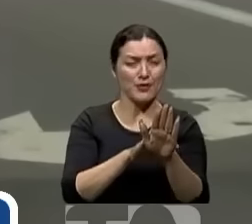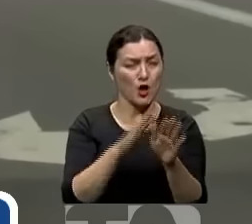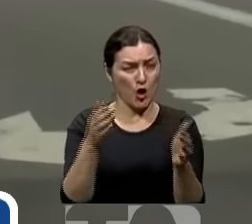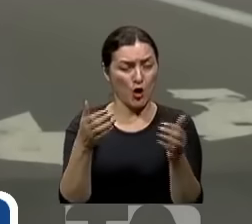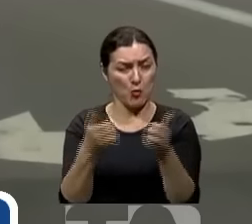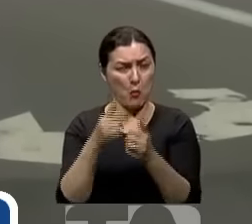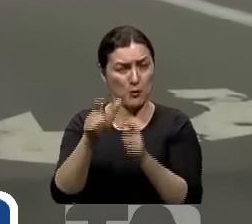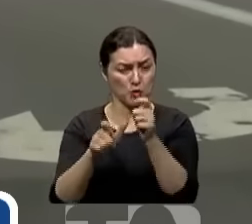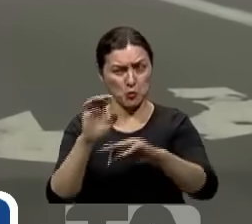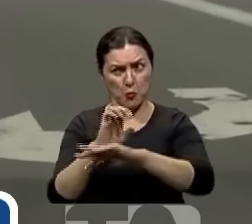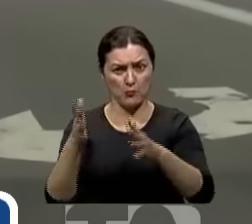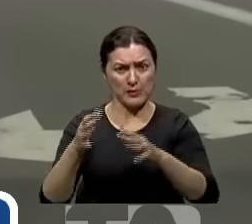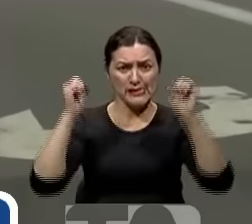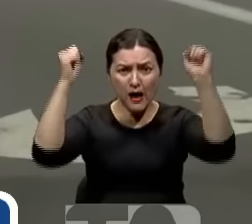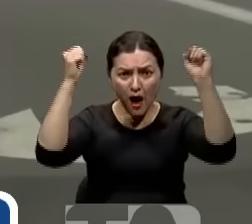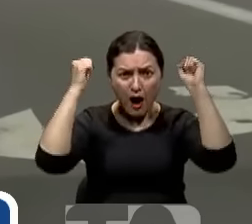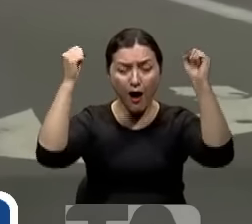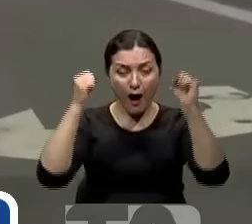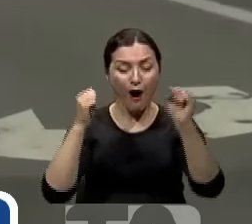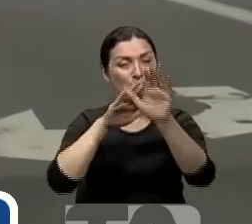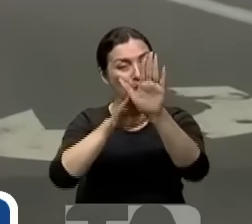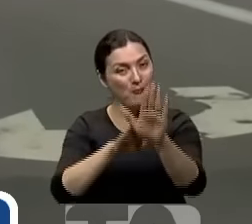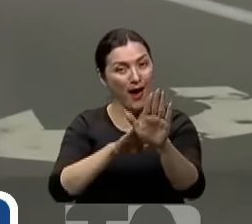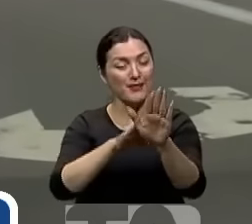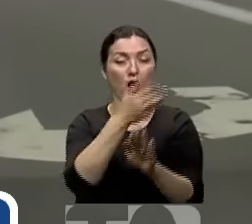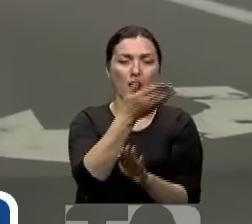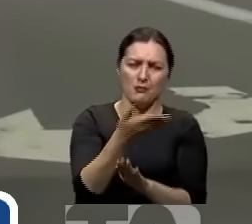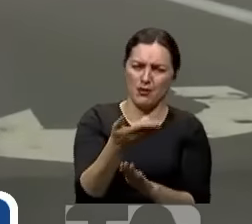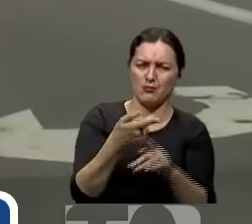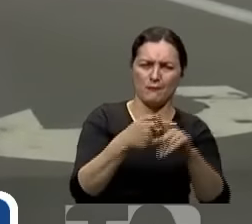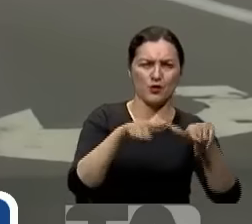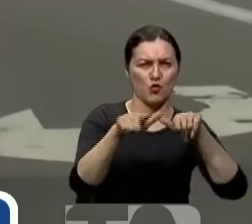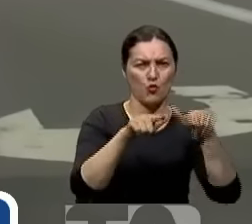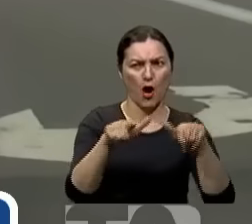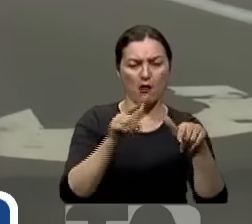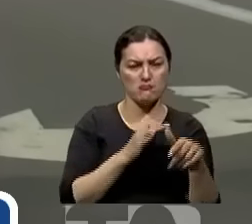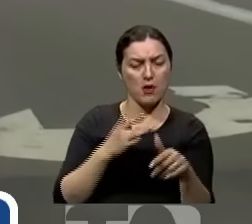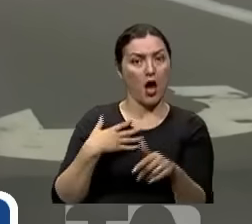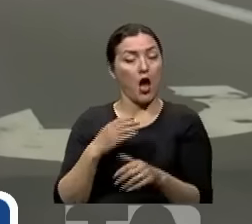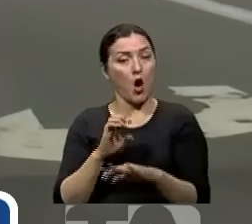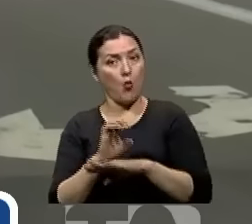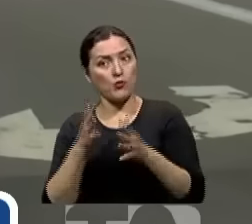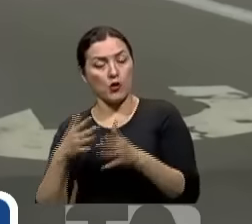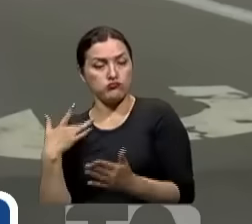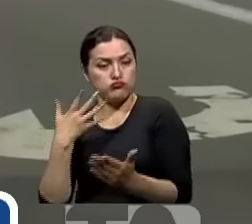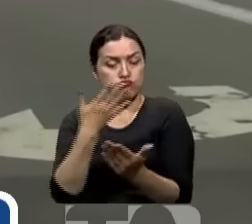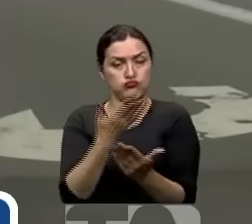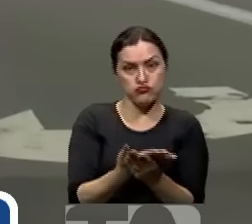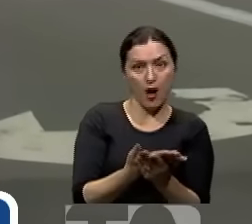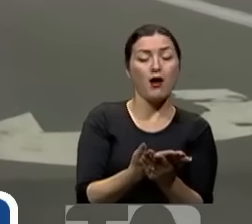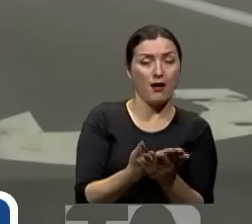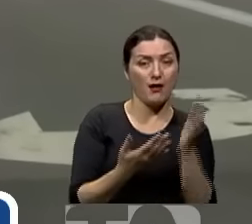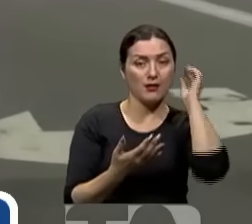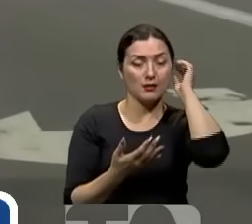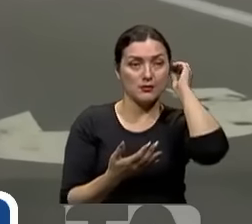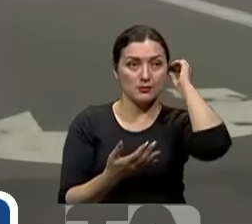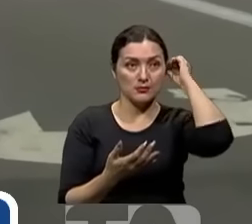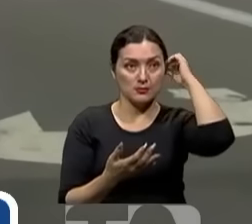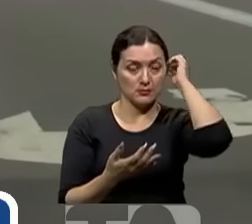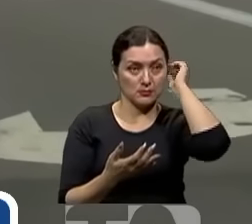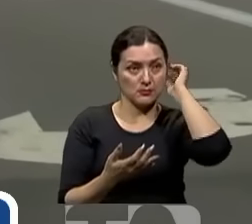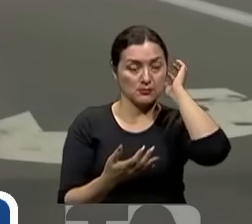de grupos. La gente dijo presente tanto en Santa Clara como Las Vegas y también lo hizo en buen número ayer aquí en